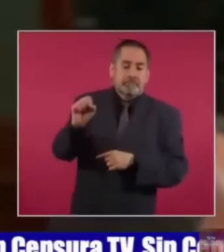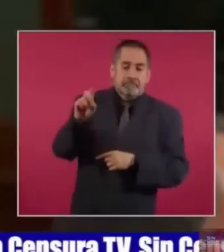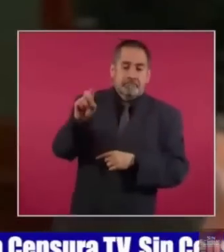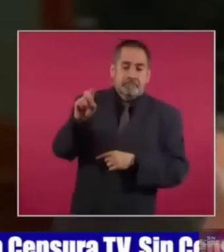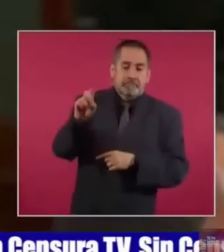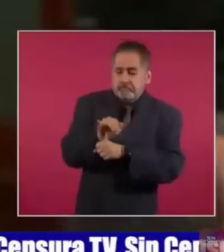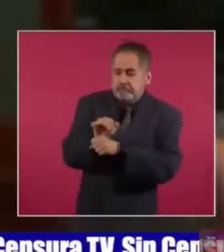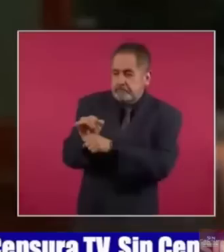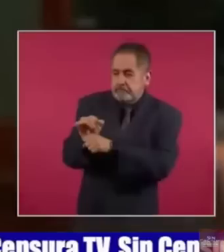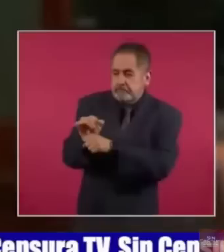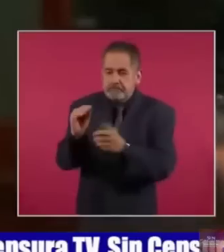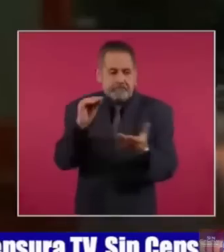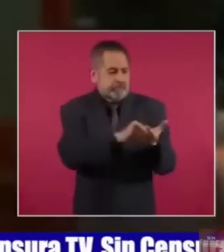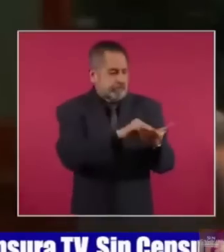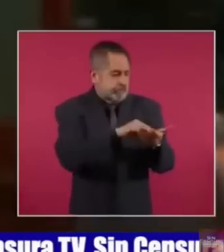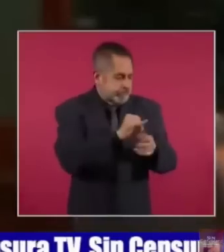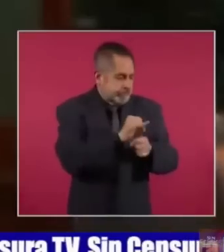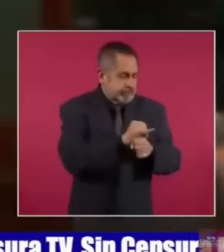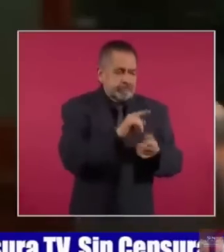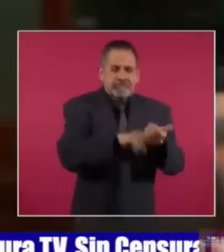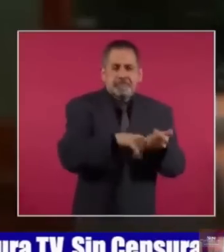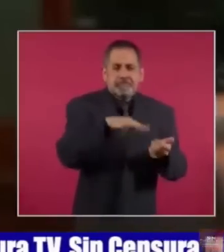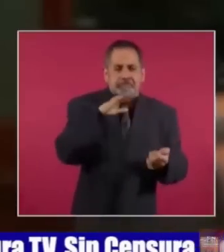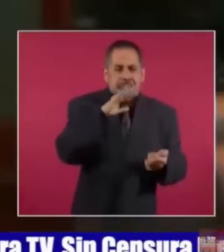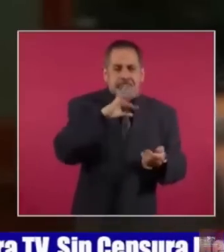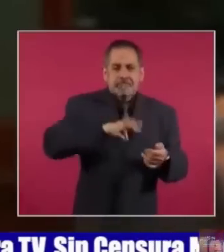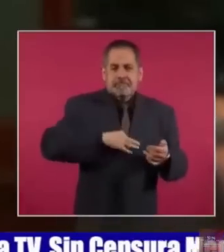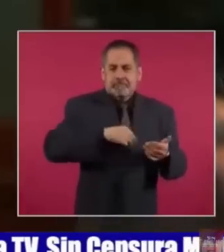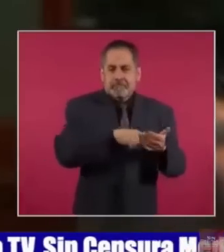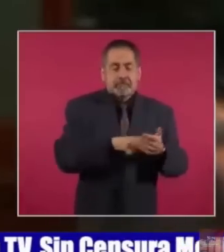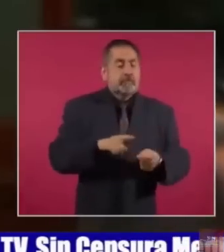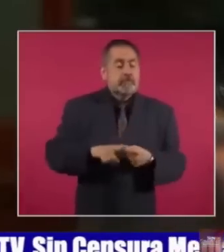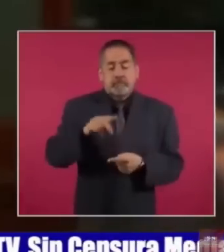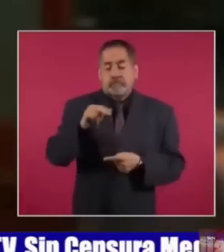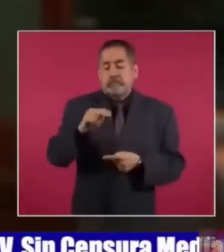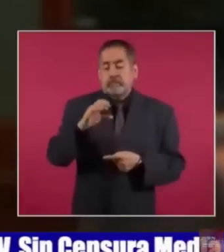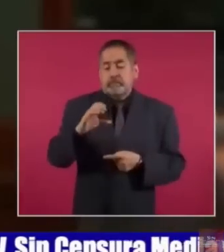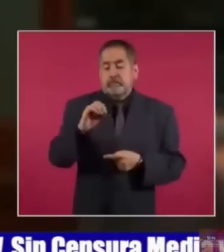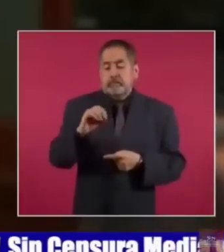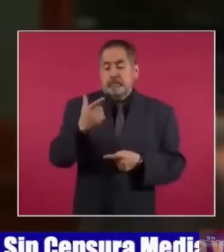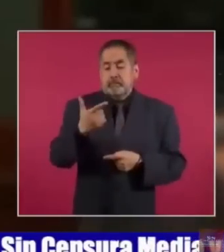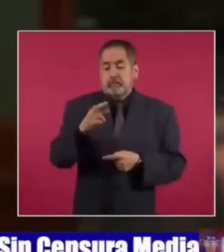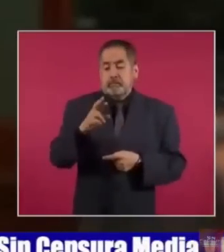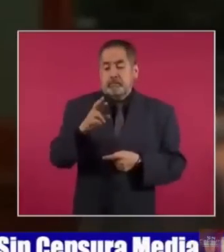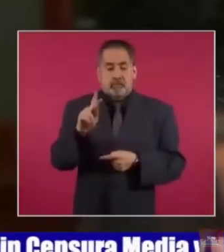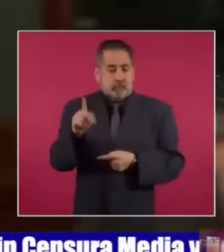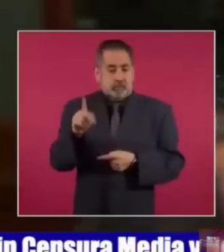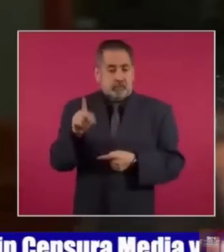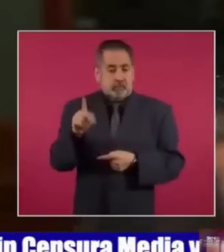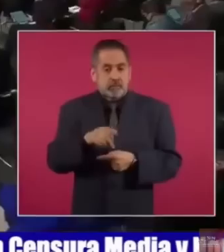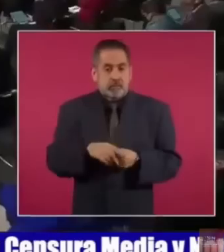maestra han dado, creo yo, es mi opinión, un giro